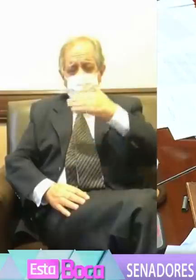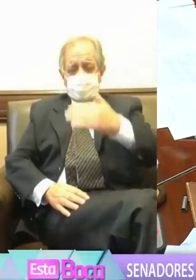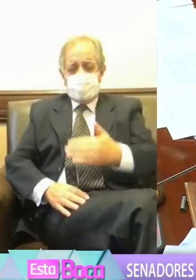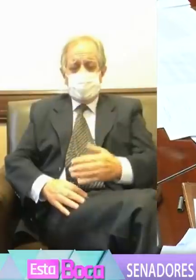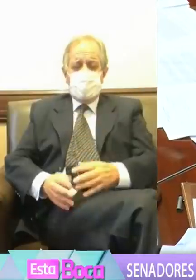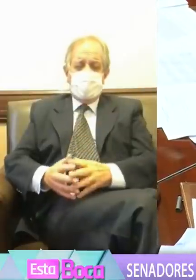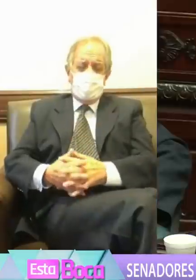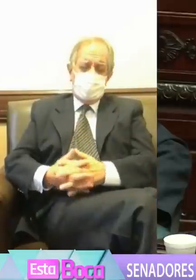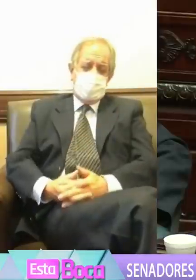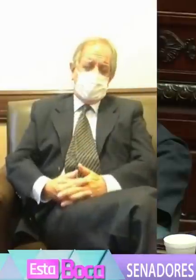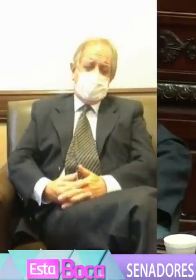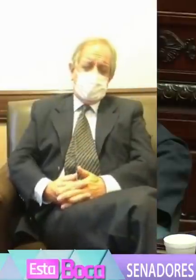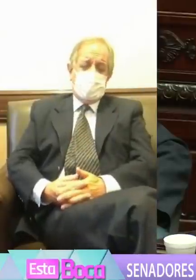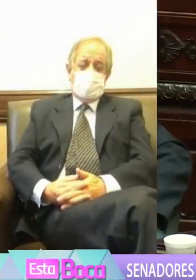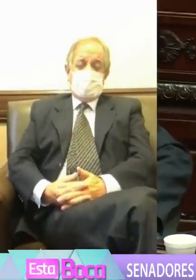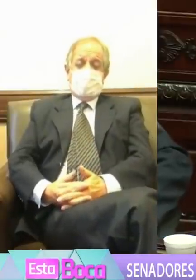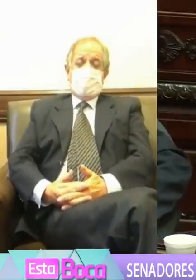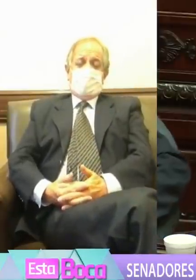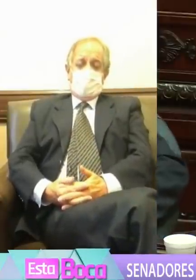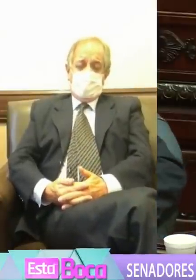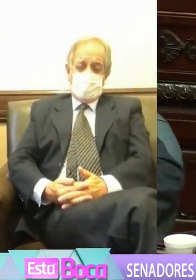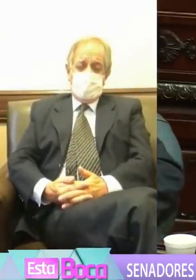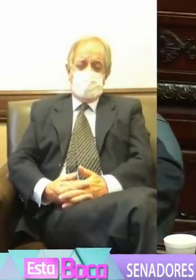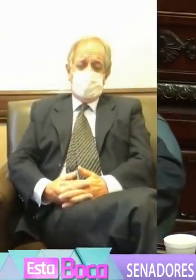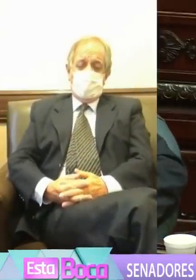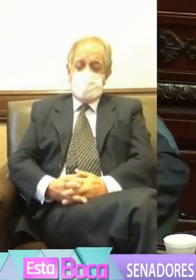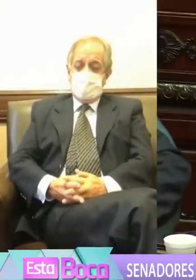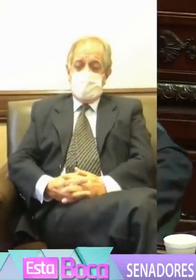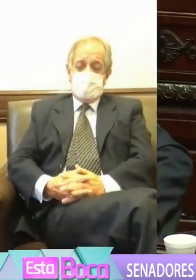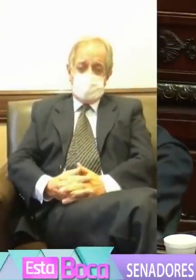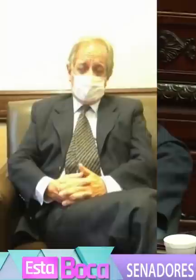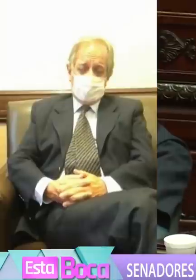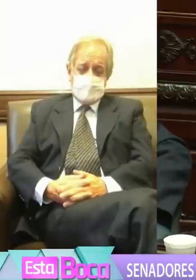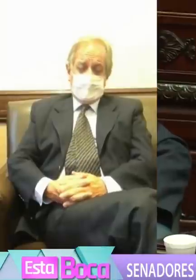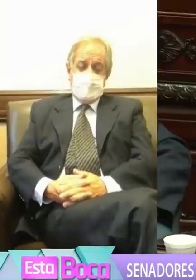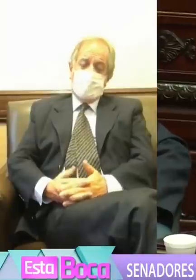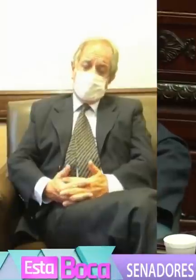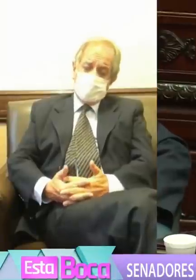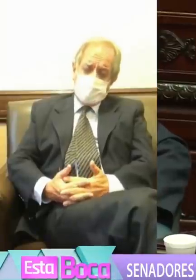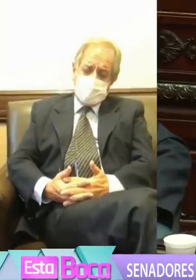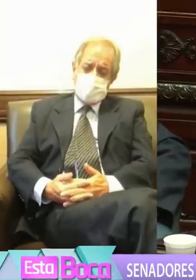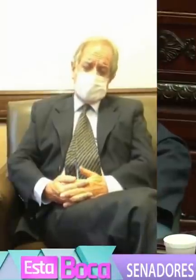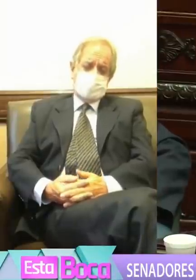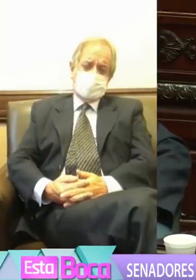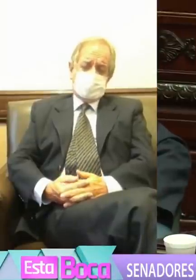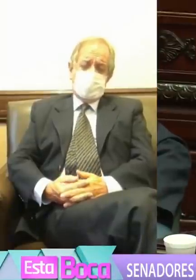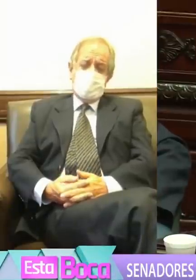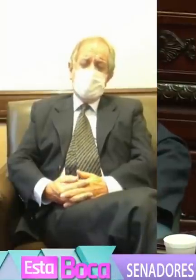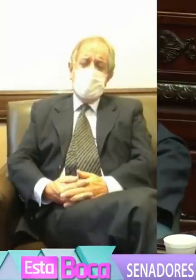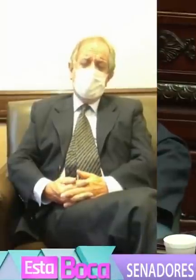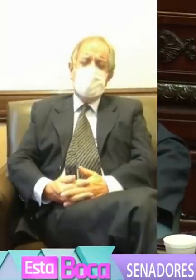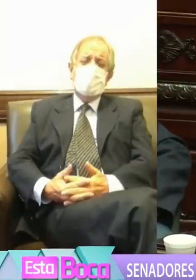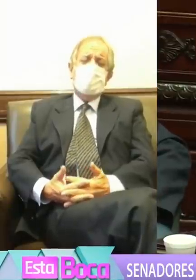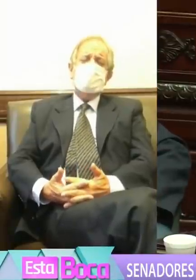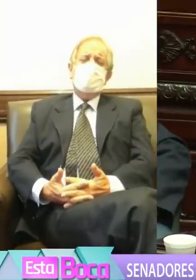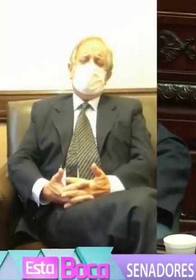aspectos, casi todos los aspectos, de lo que se prometió desde el punto de vista electoral. Sí. Y por otro lado, sí,